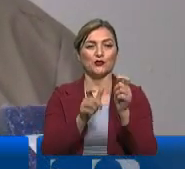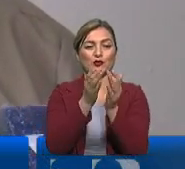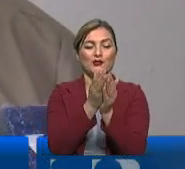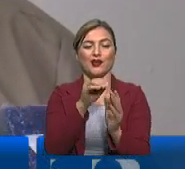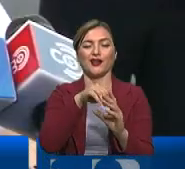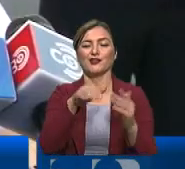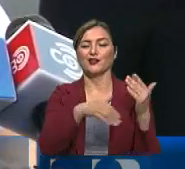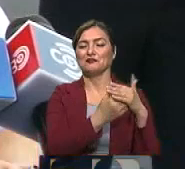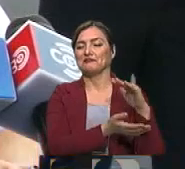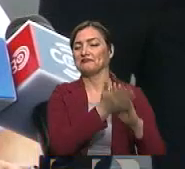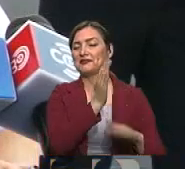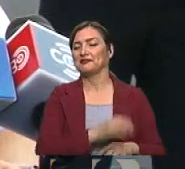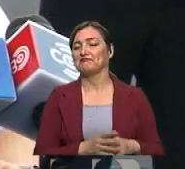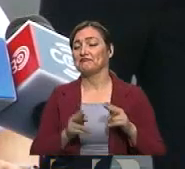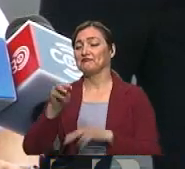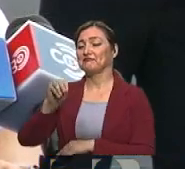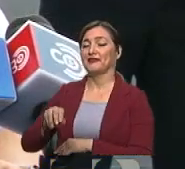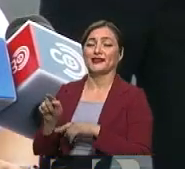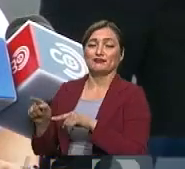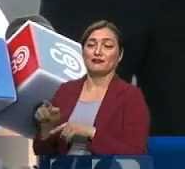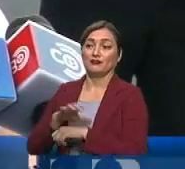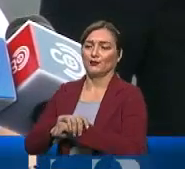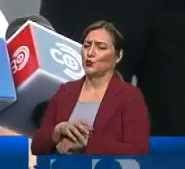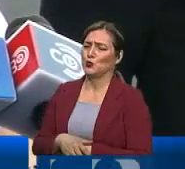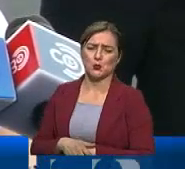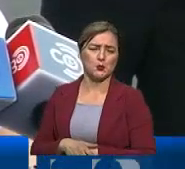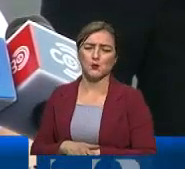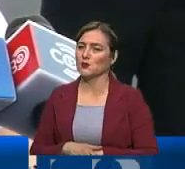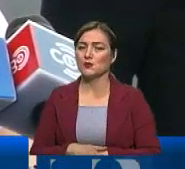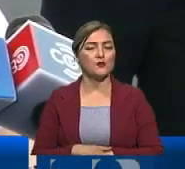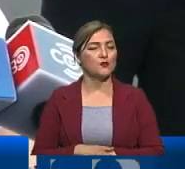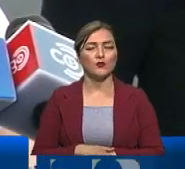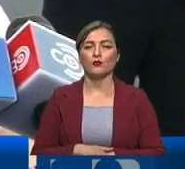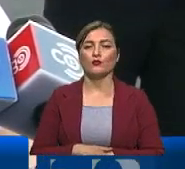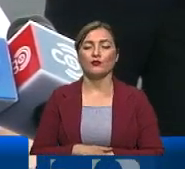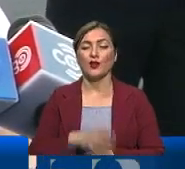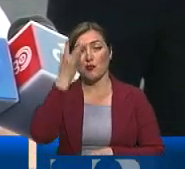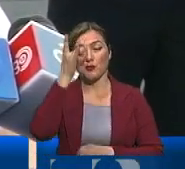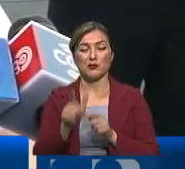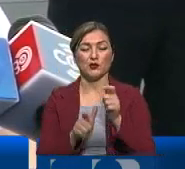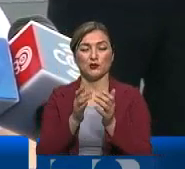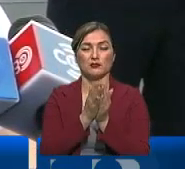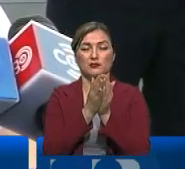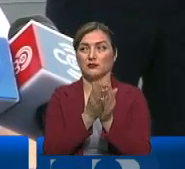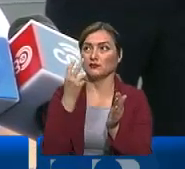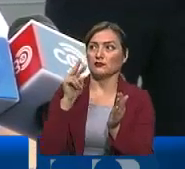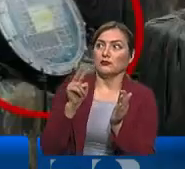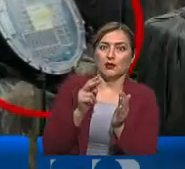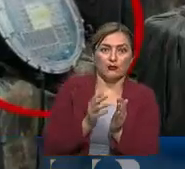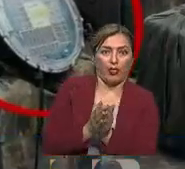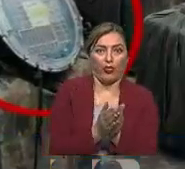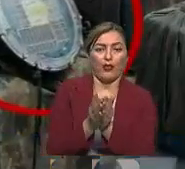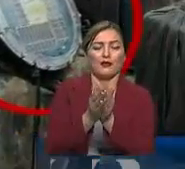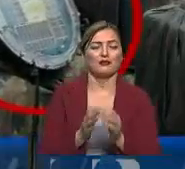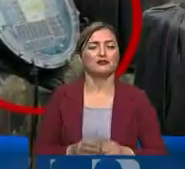dieron todos a la fuga. Lo mismo este martes. No hubo detenidos porque los tripulantes de la embarcación se dieron a la fuga.